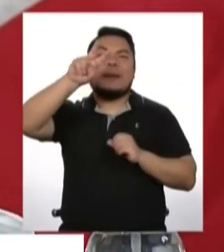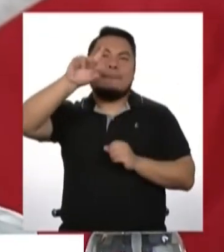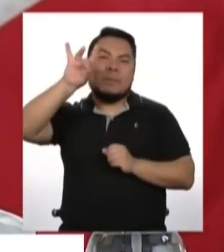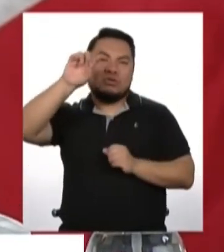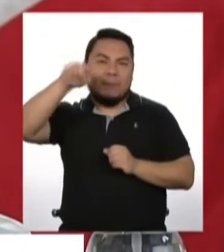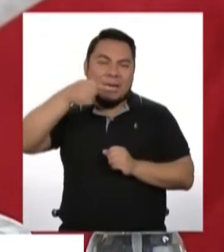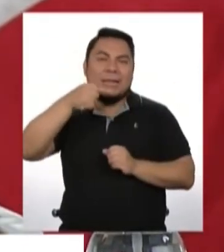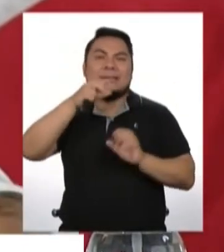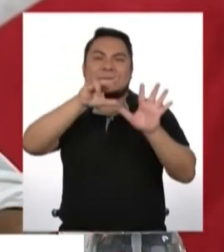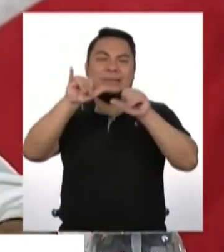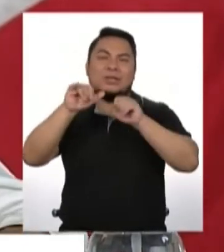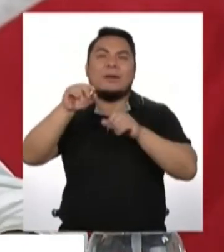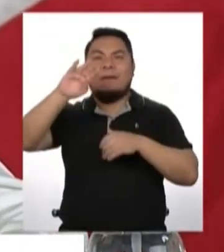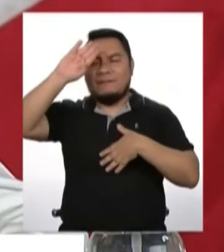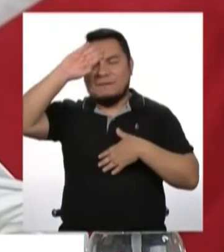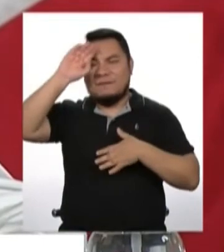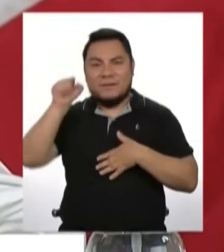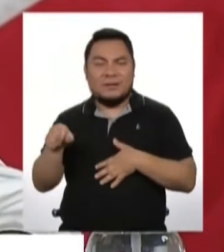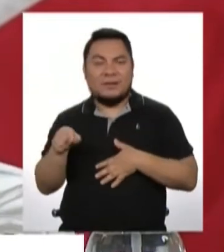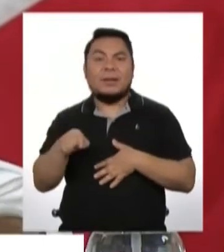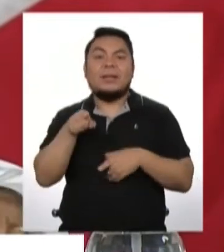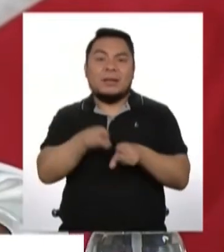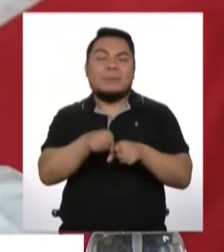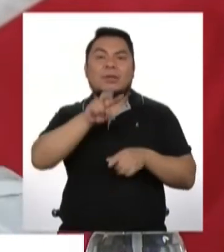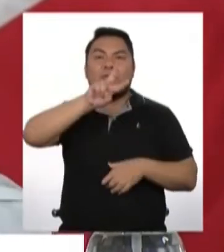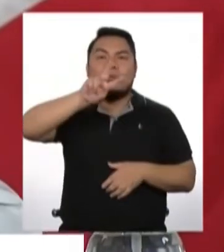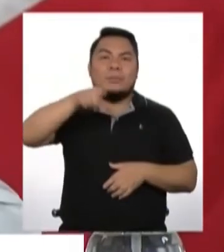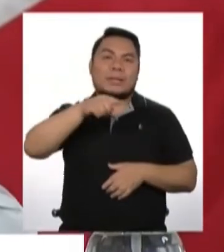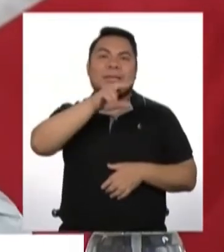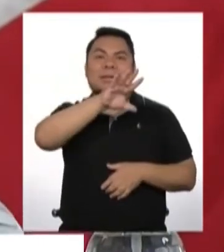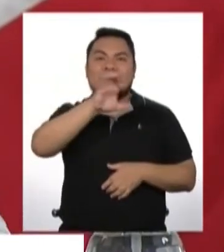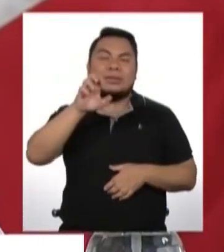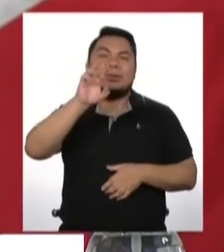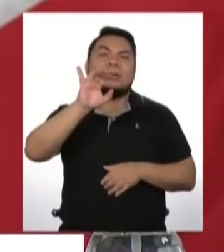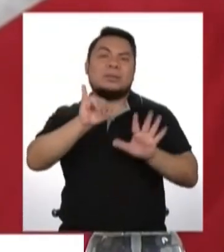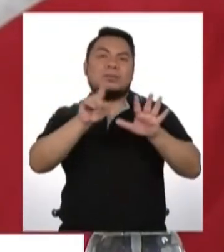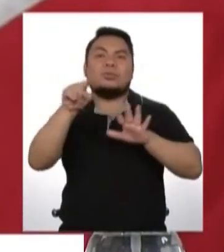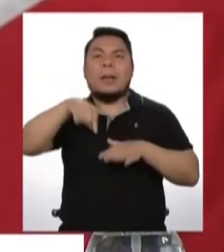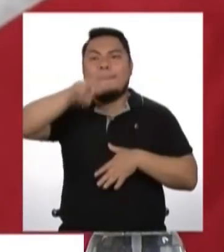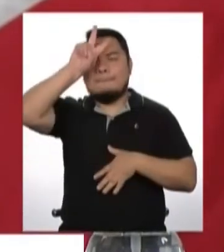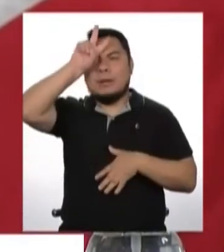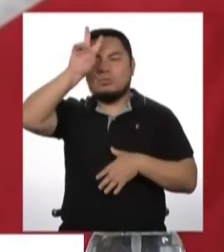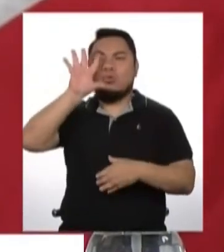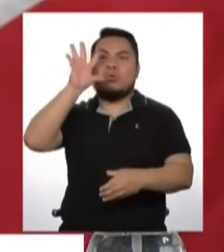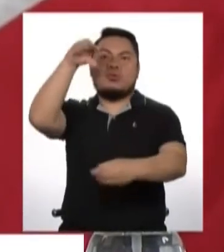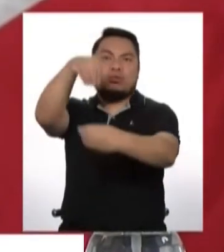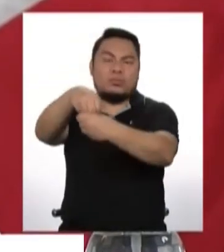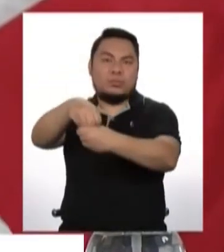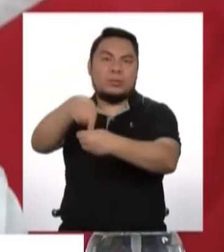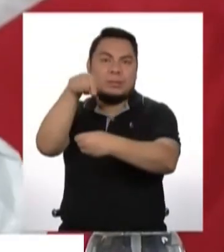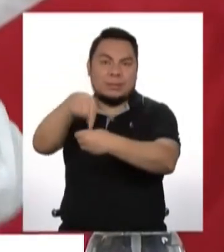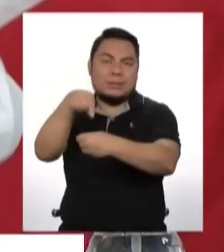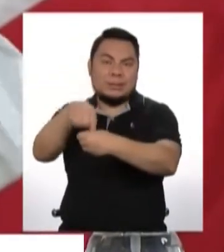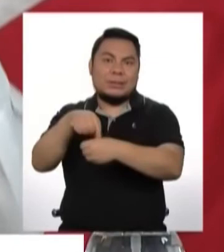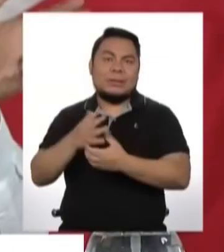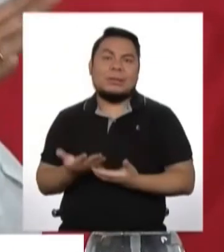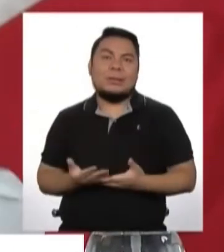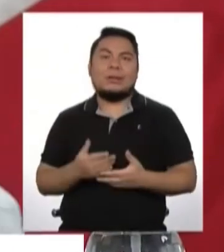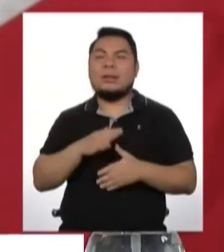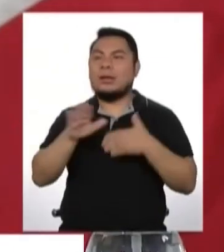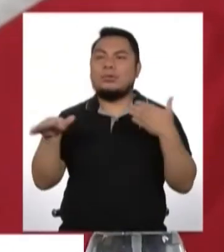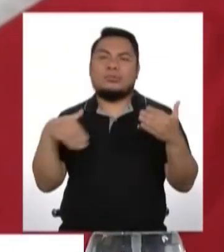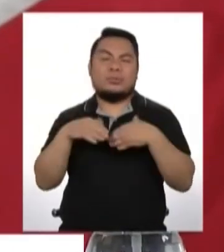1,312,628 infectados, están pues los 2,561 del Perú. Están nuestra contribución ahí